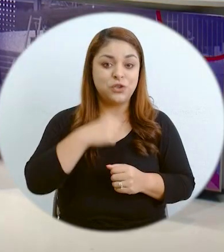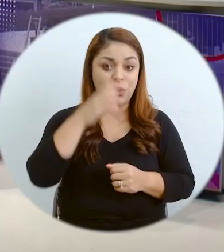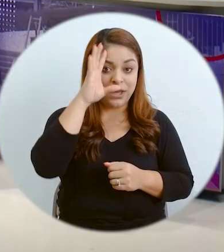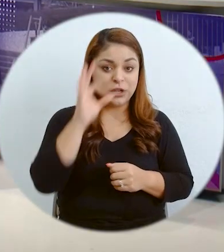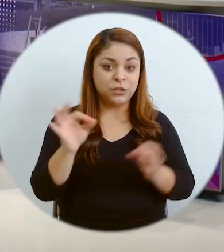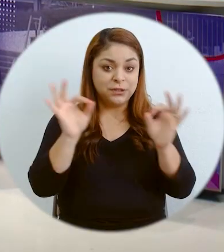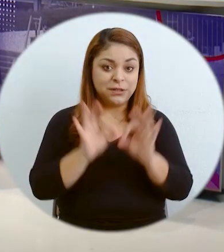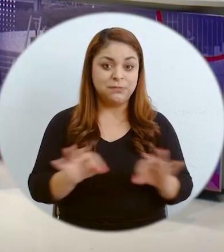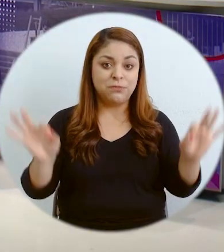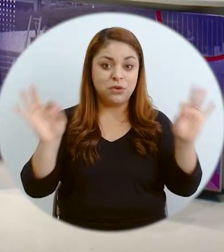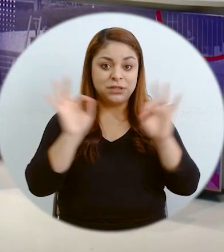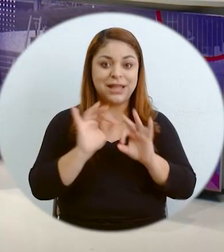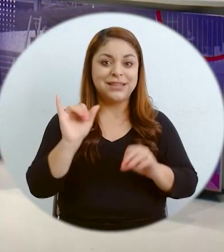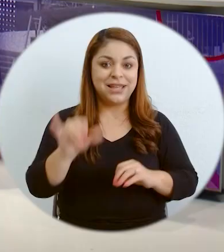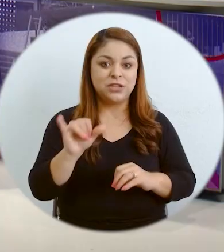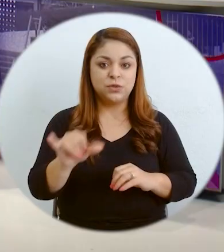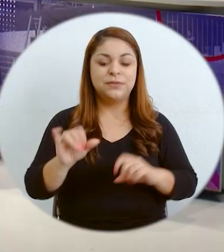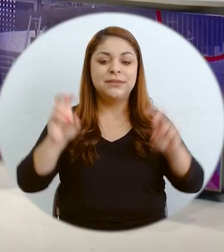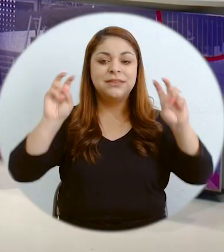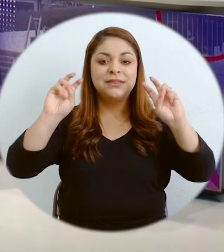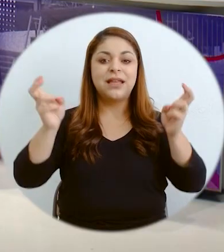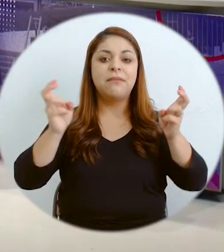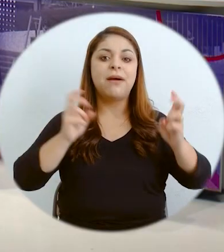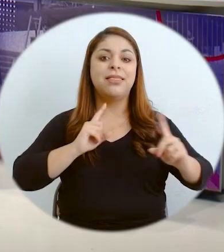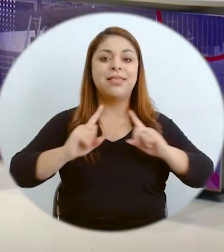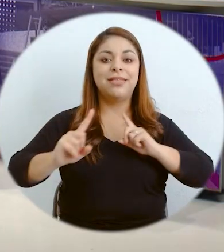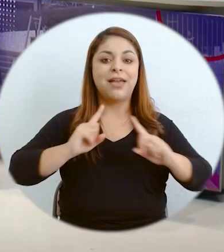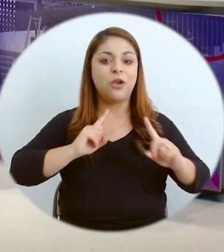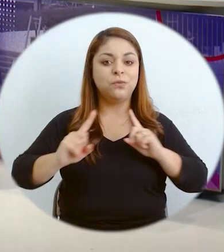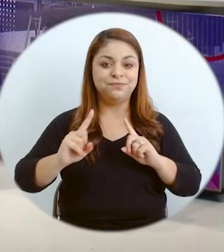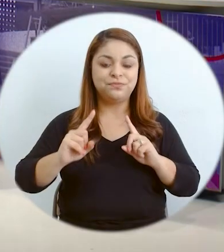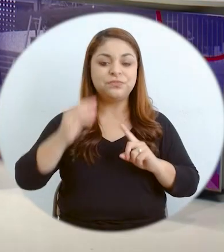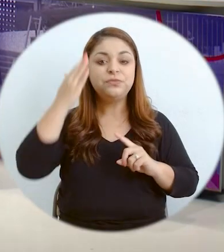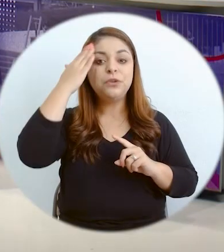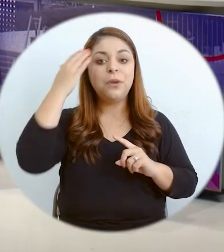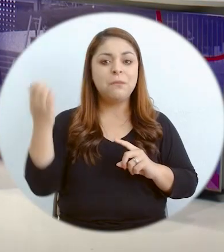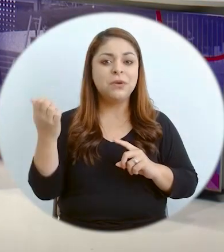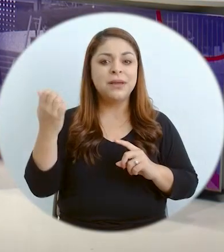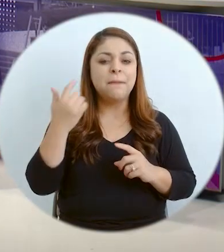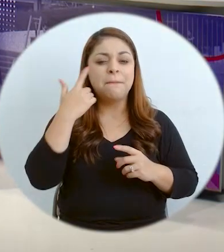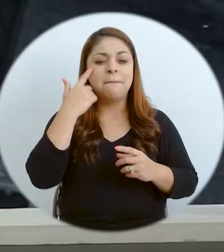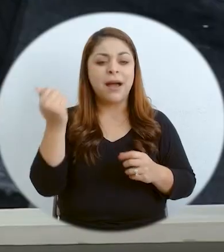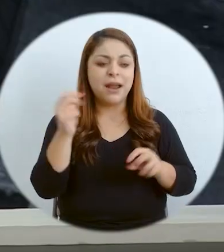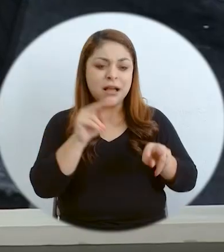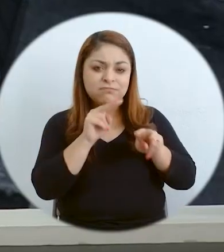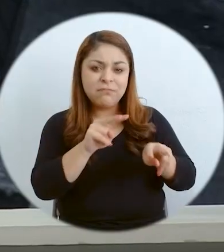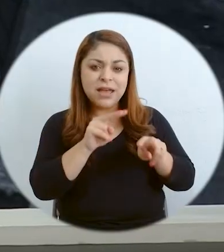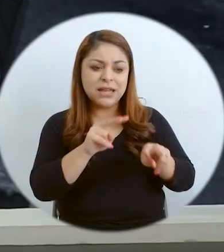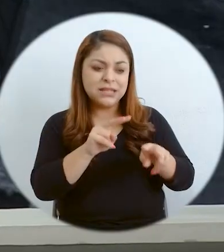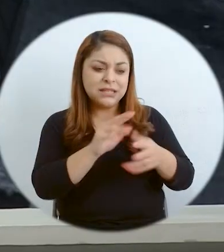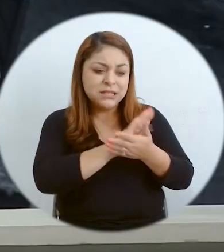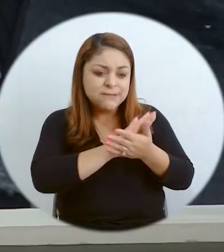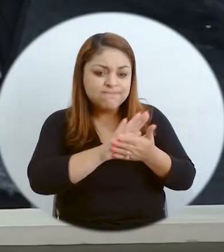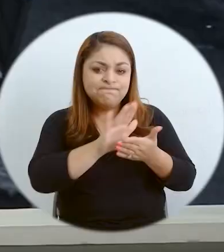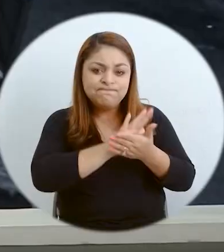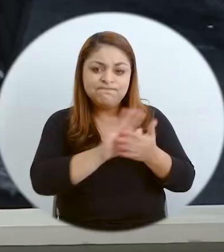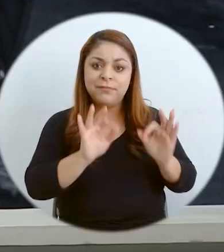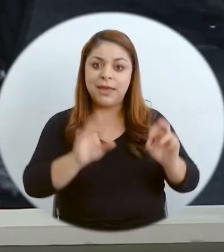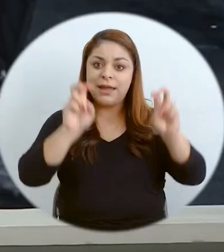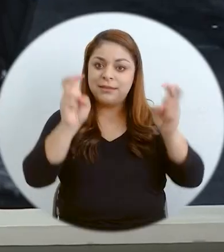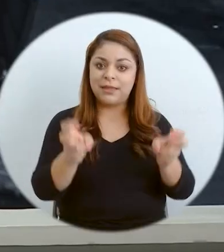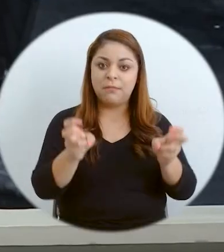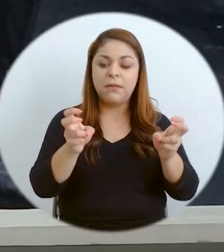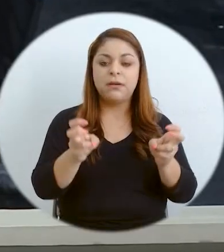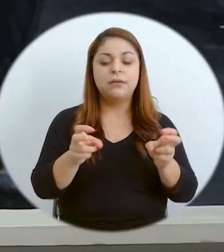creo fundamental sobre eso el tema del diálogo. Porque para poder despolitizar un tema